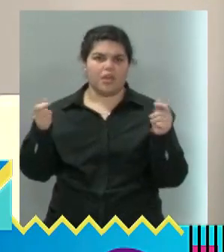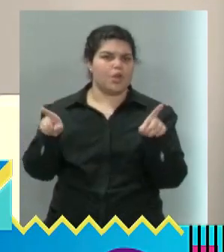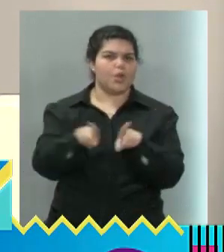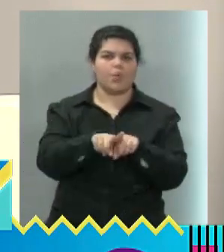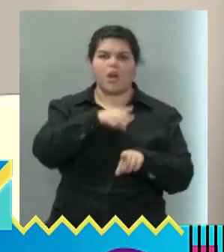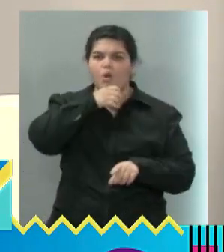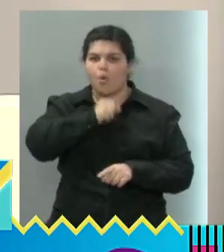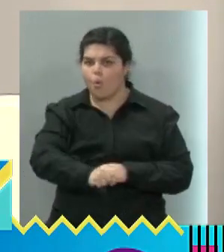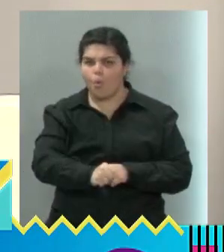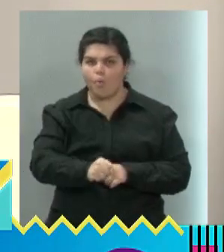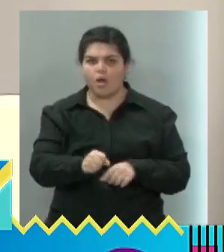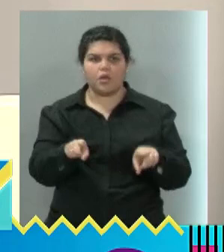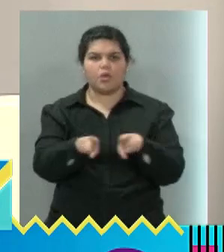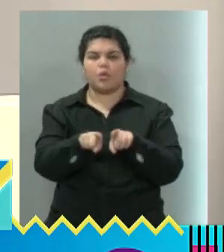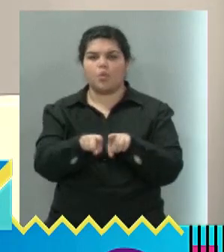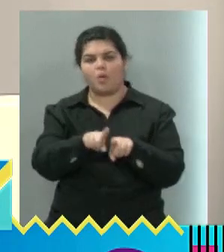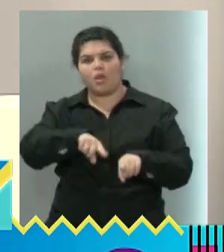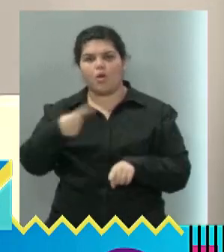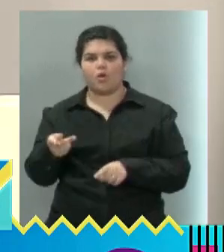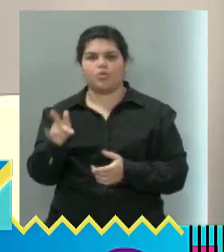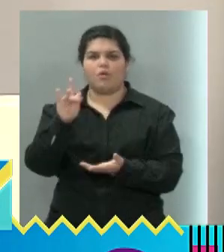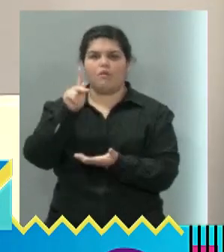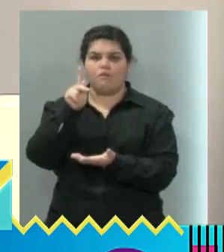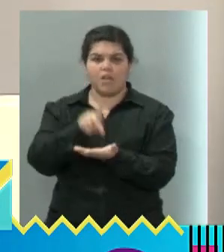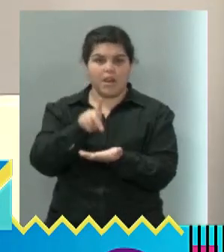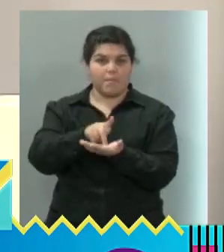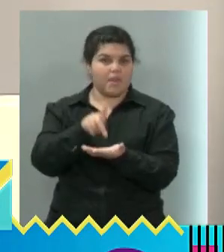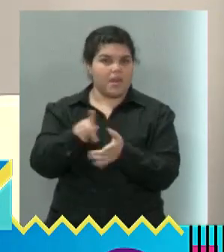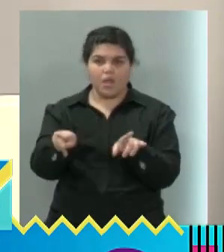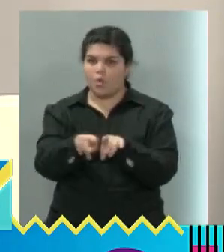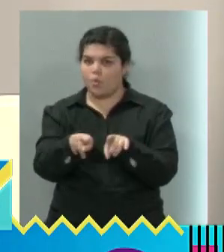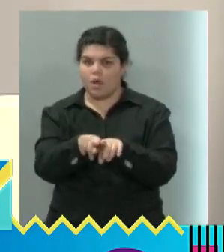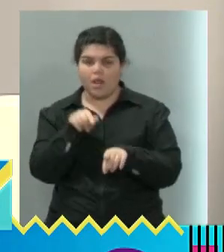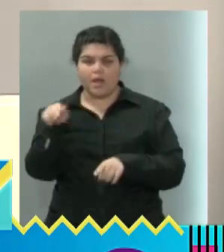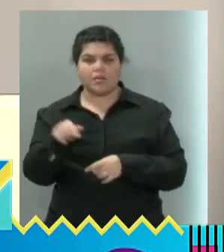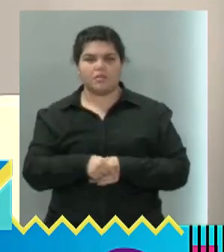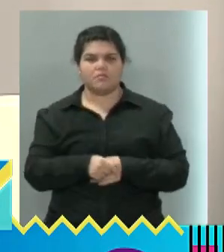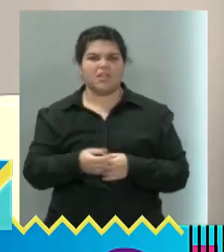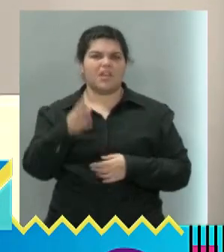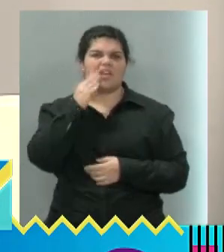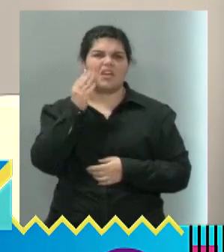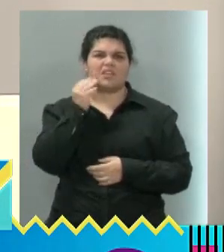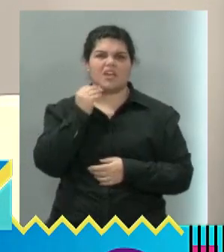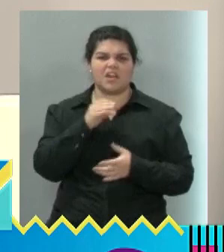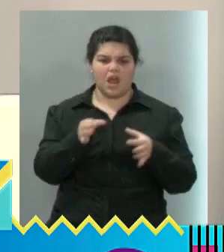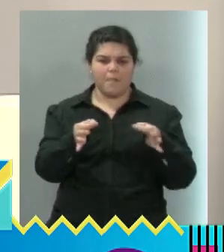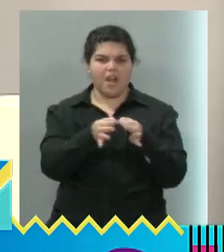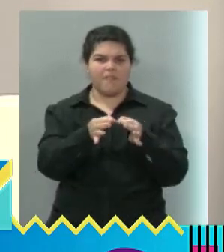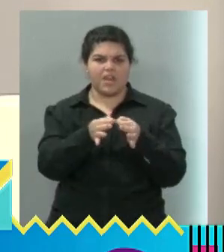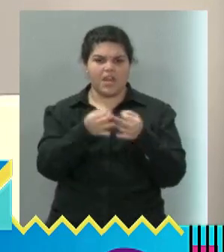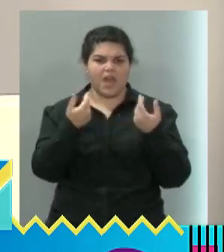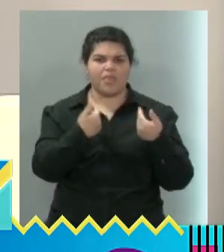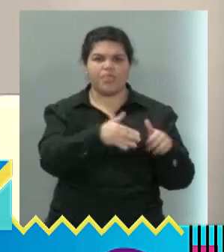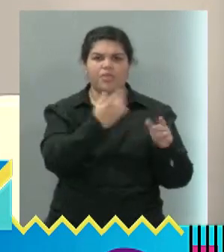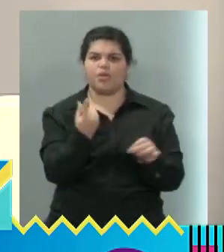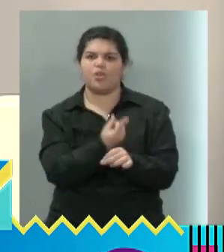Cuba o pasó con Filipinas, es decir, los intentos, preguntémonos por qué Inglaterra no quiere soltar Malvinas, no quiere soltar Gibraltar, porque